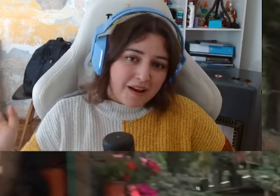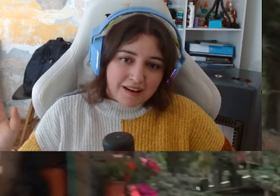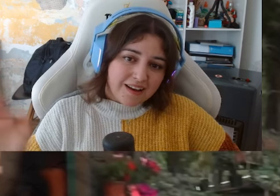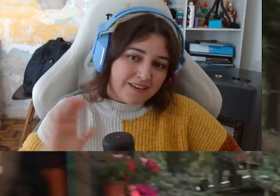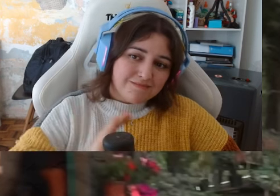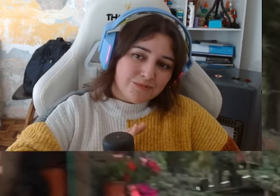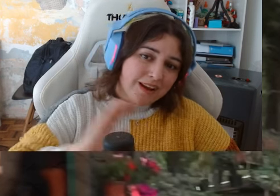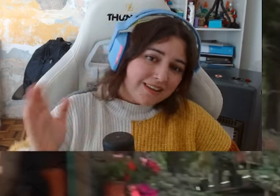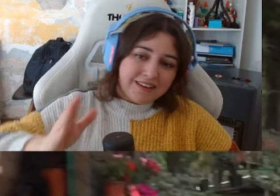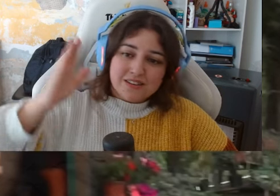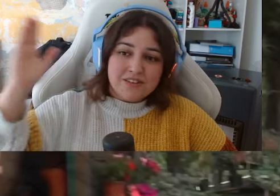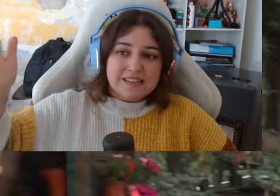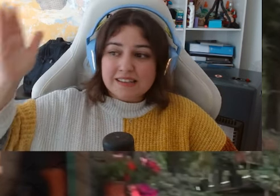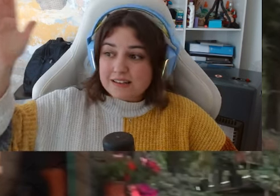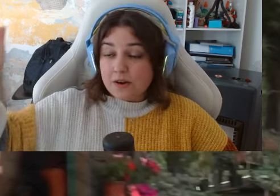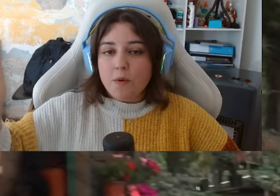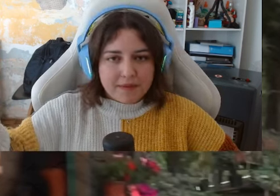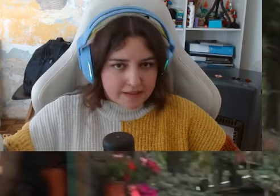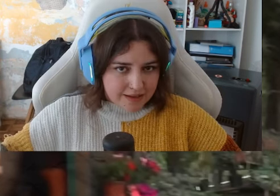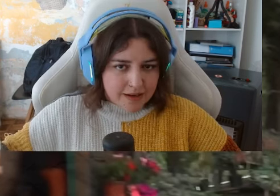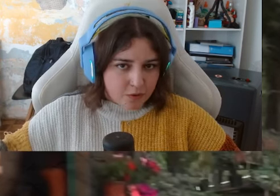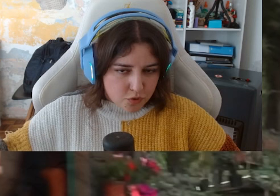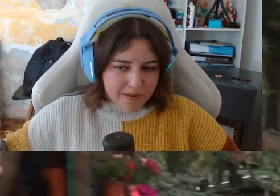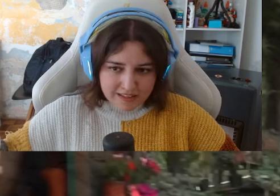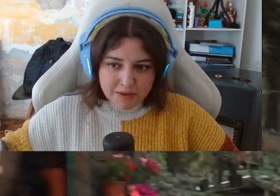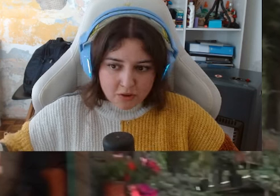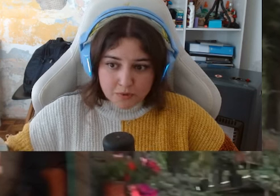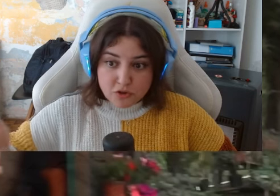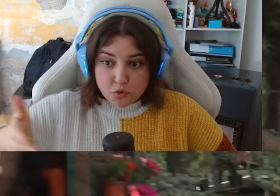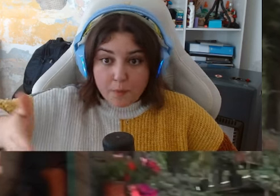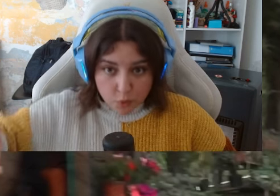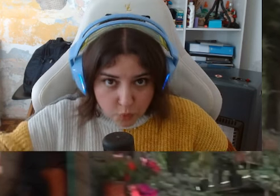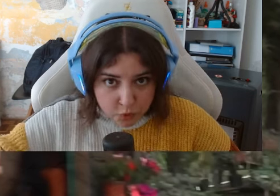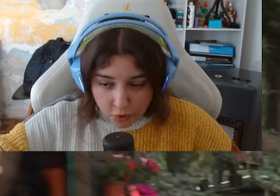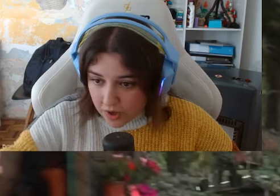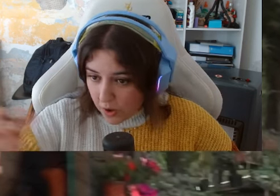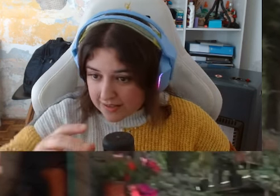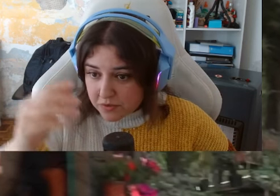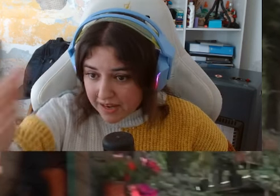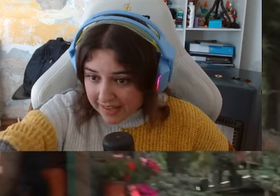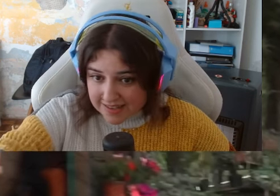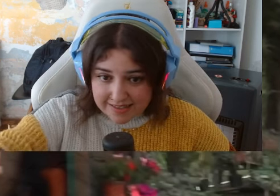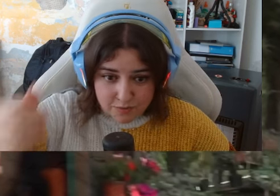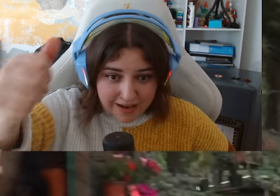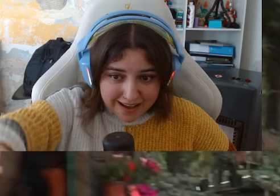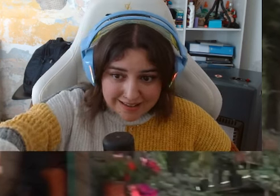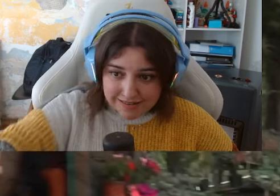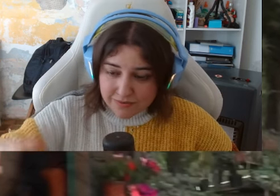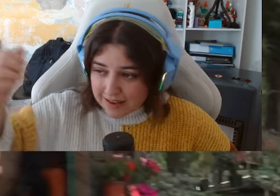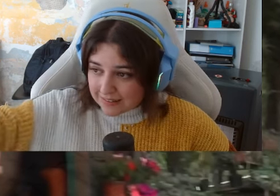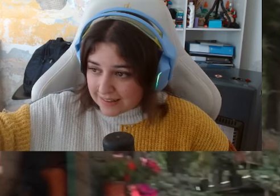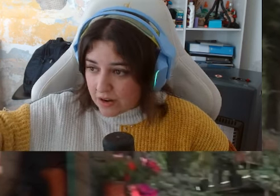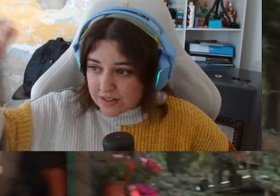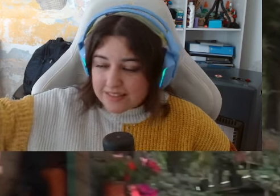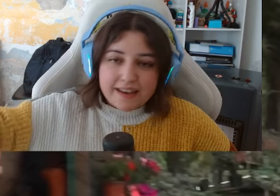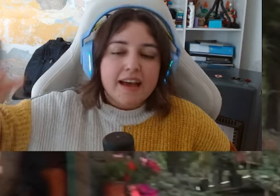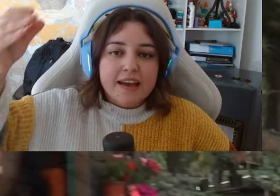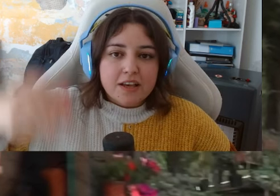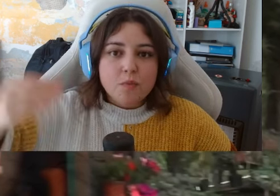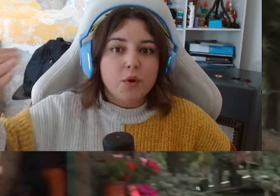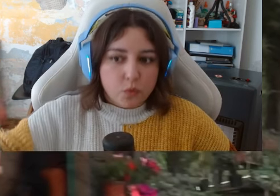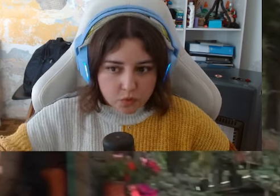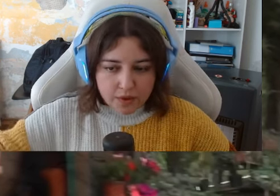va a durar generaciones y generaciones. Obviamente tiene su mantenimiento, porque esto es un producto. Hacer una calle, hacer una casa, hacer una carretera, lo que